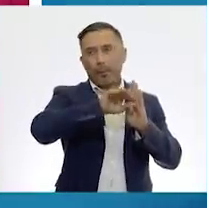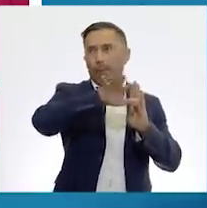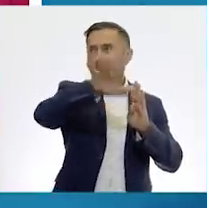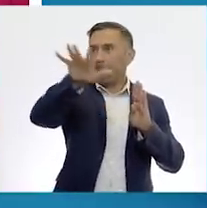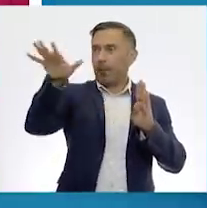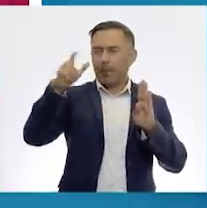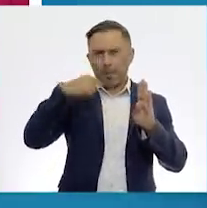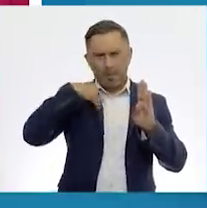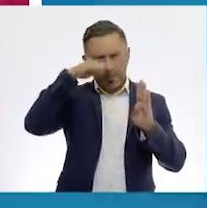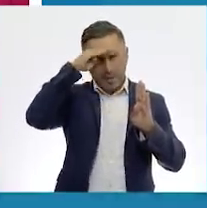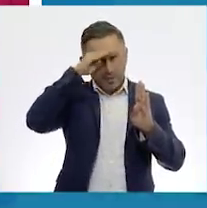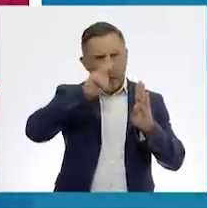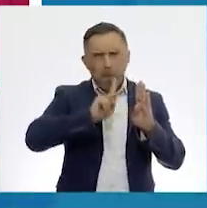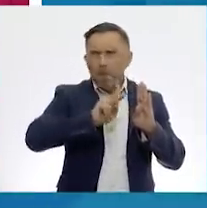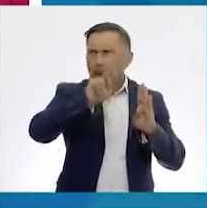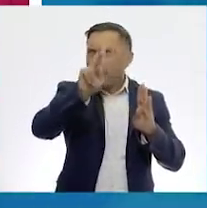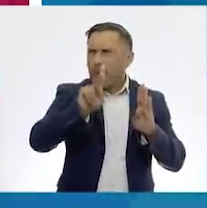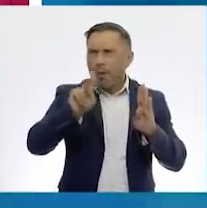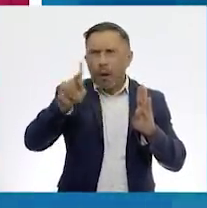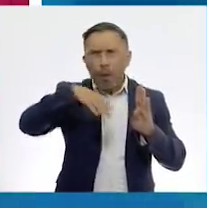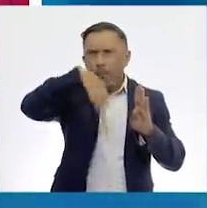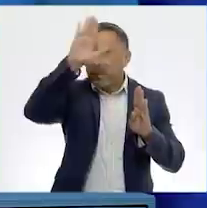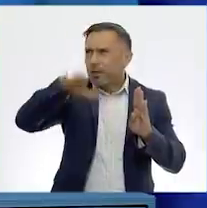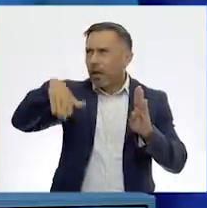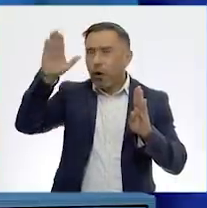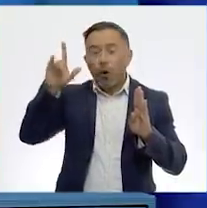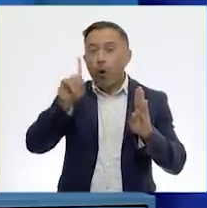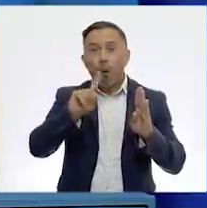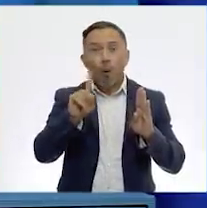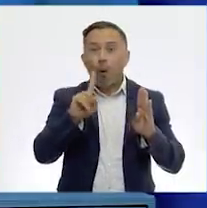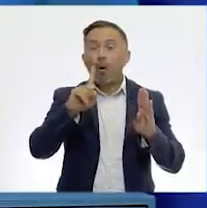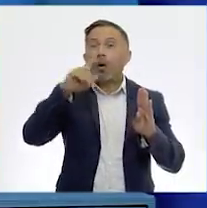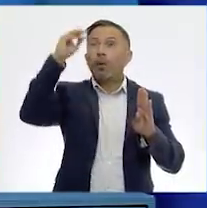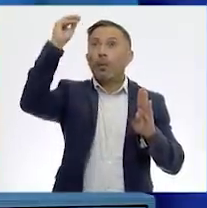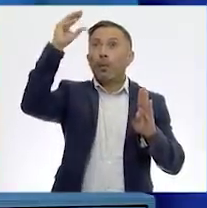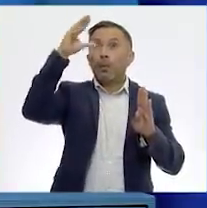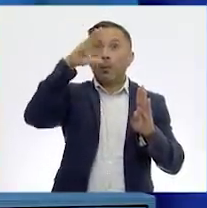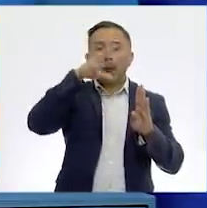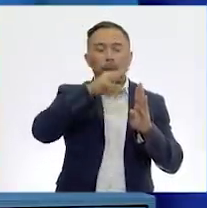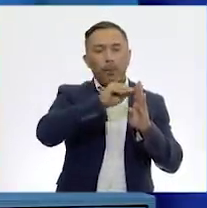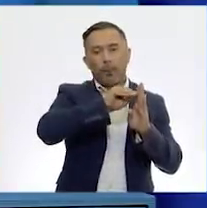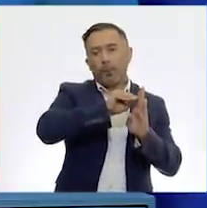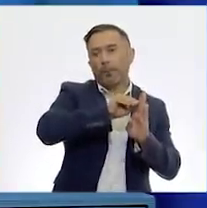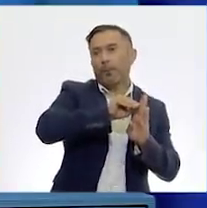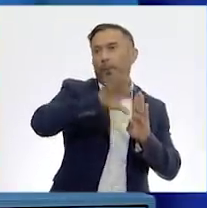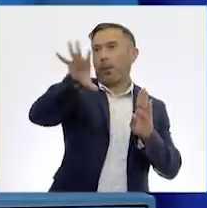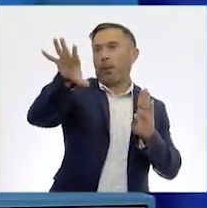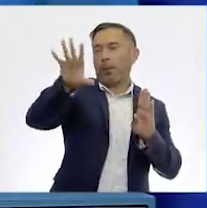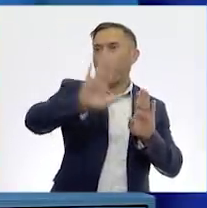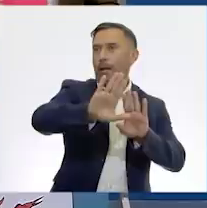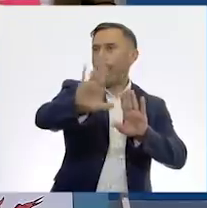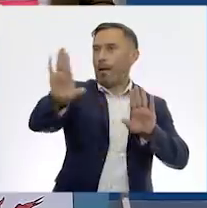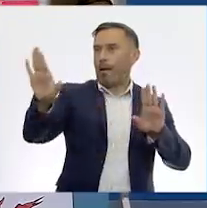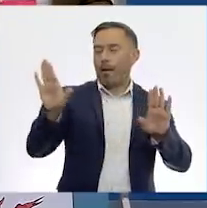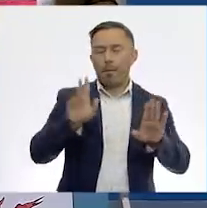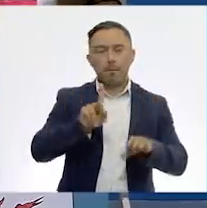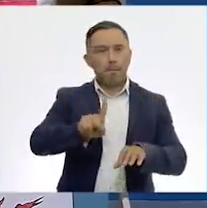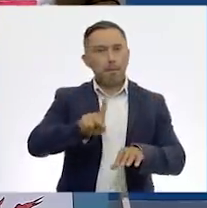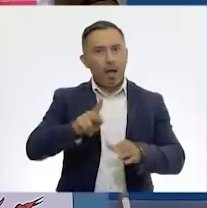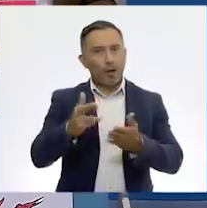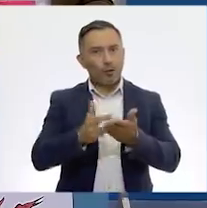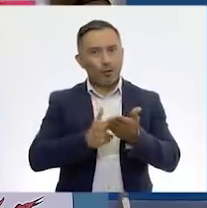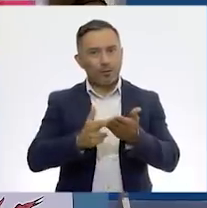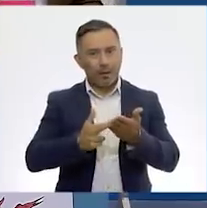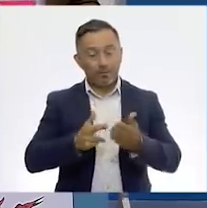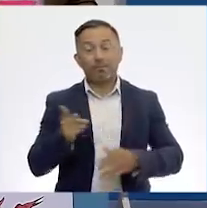de un mismo color, pero es el juego del color que utiliza Barragán para hacer estos efectos. Claro, ¿no? Y la presencia del